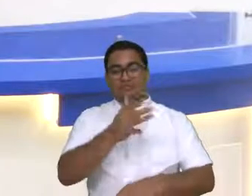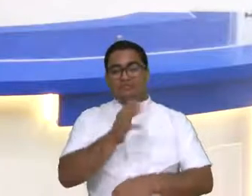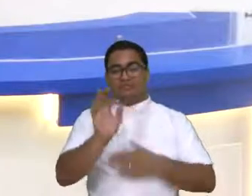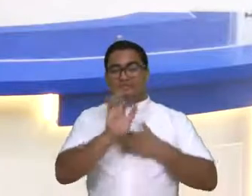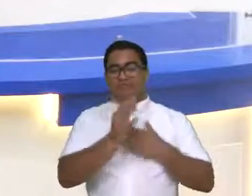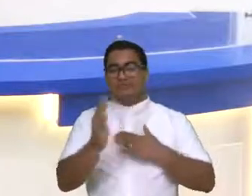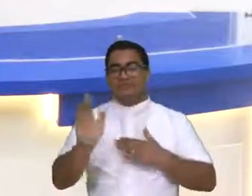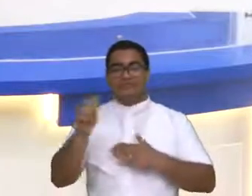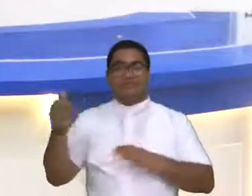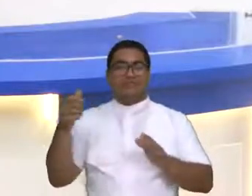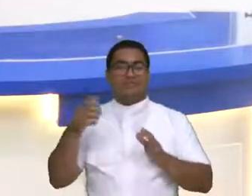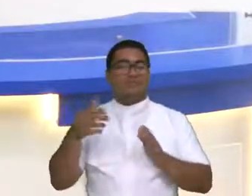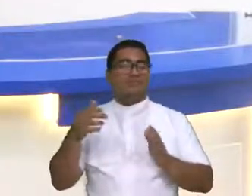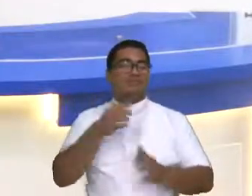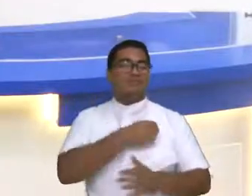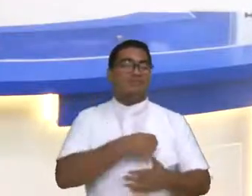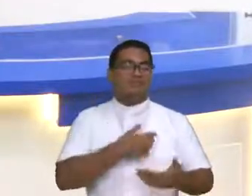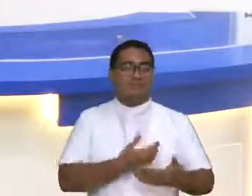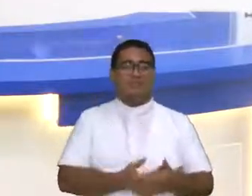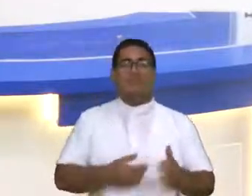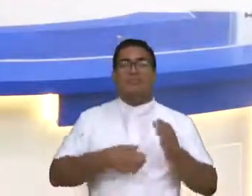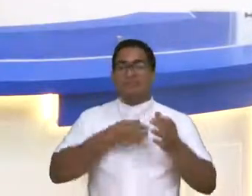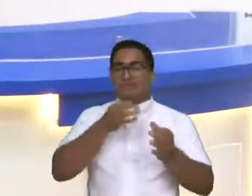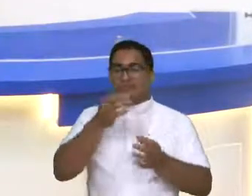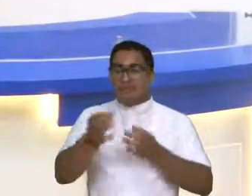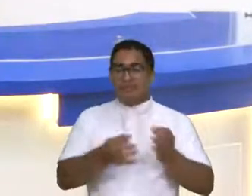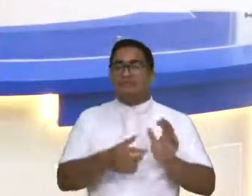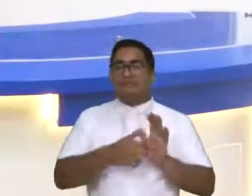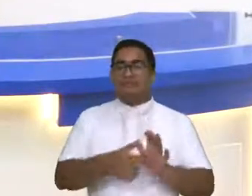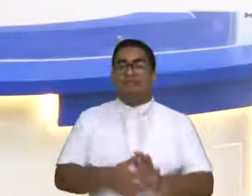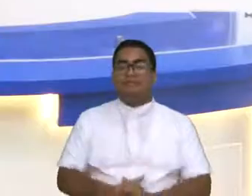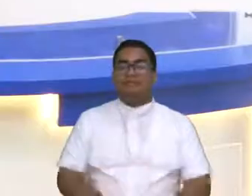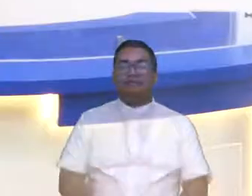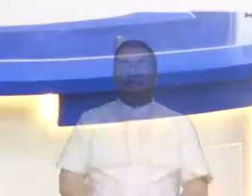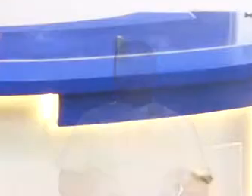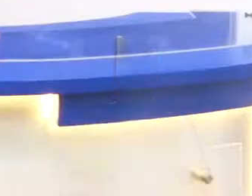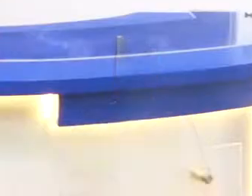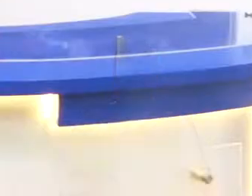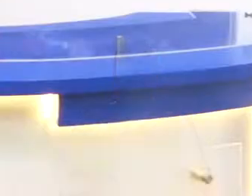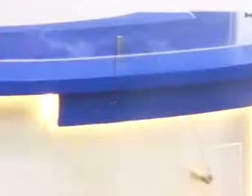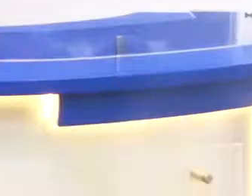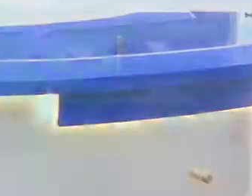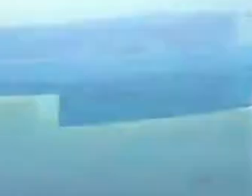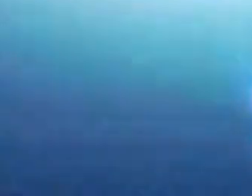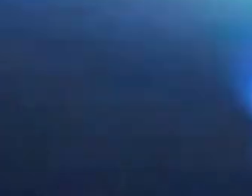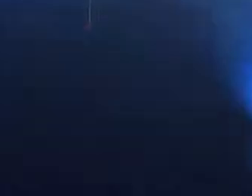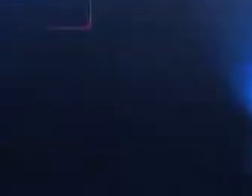febrero al 6 de marzo. En el siguiente reporte le brindamos más detalles. Veamos.